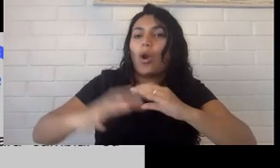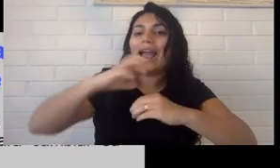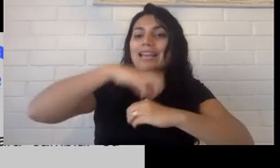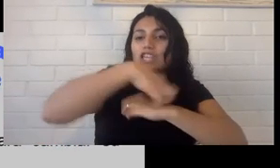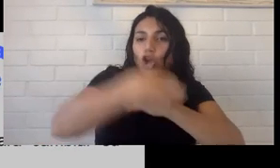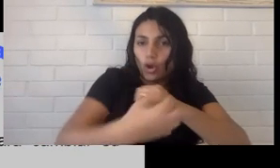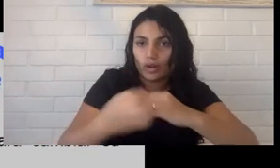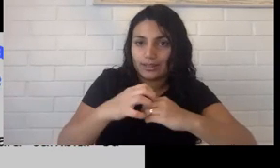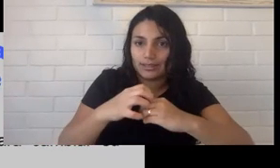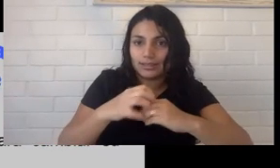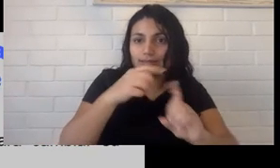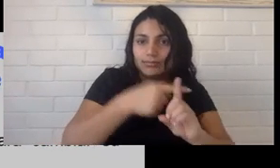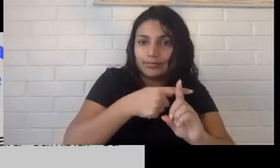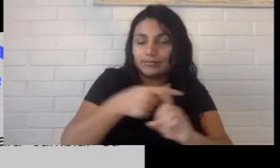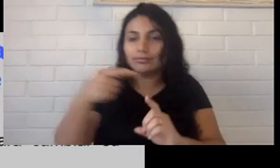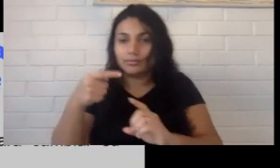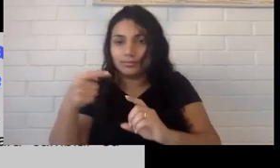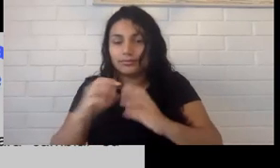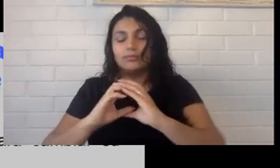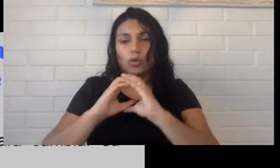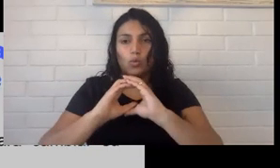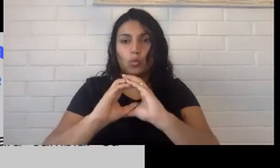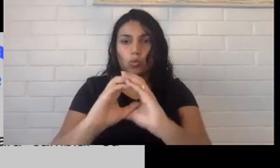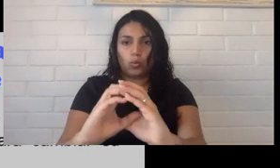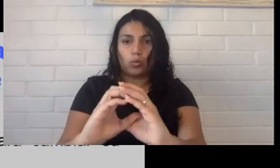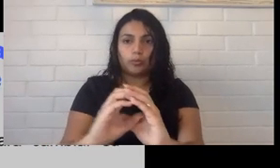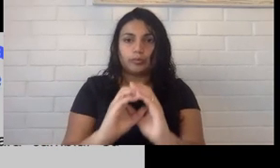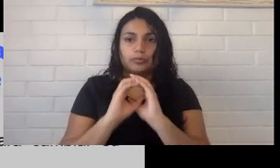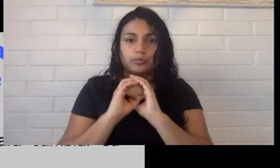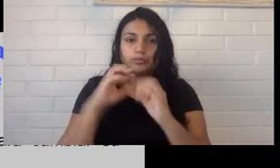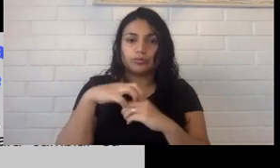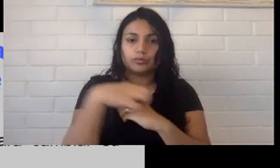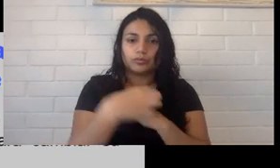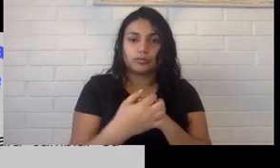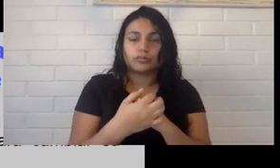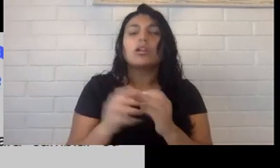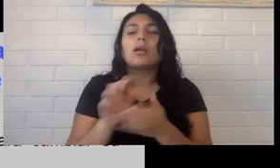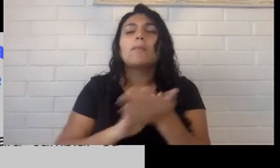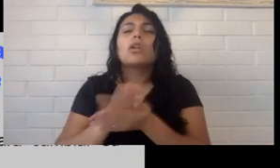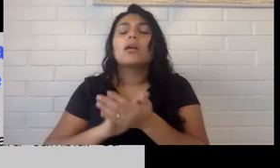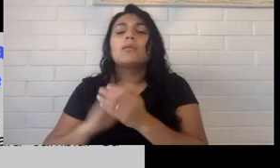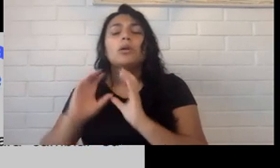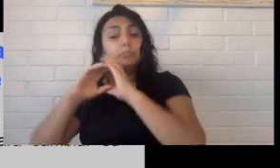esta carga va a ocurrir a través de canales iónicos. Ahora, en particular para los canales de sodio